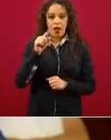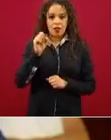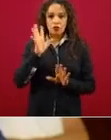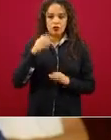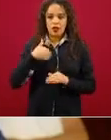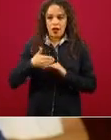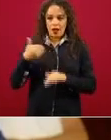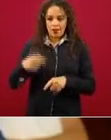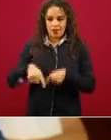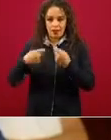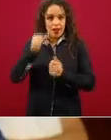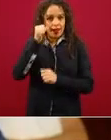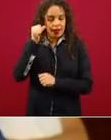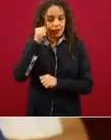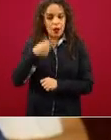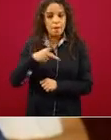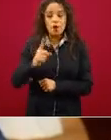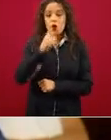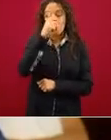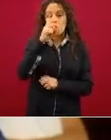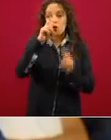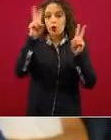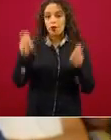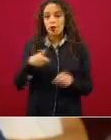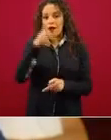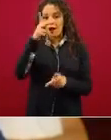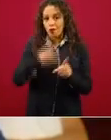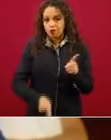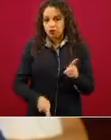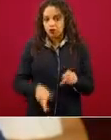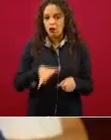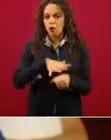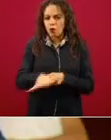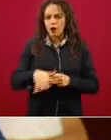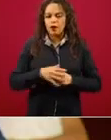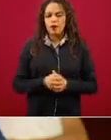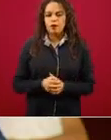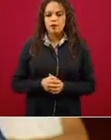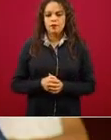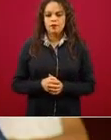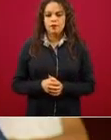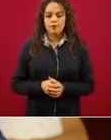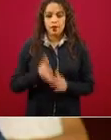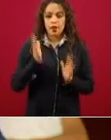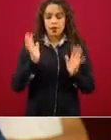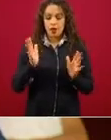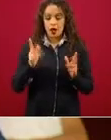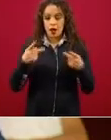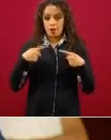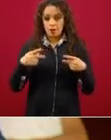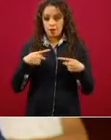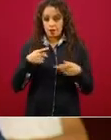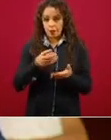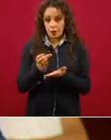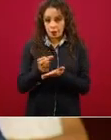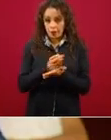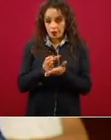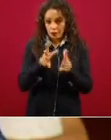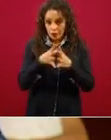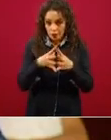tema que quedó fue el de los recuperados, los